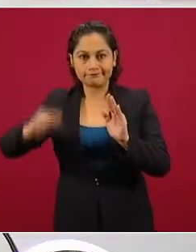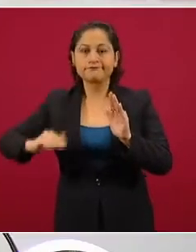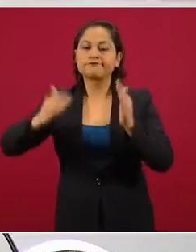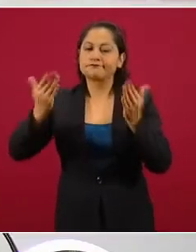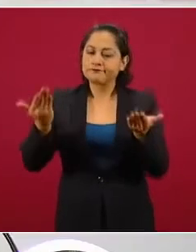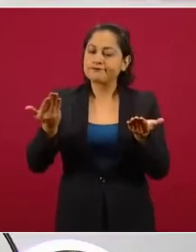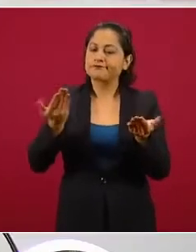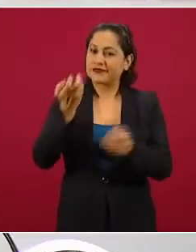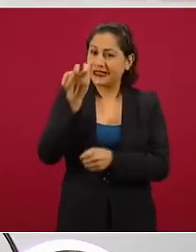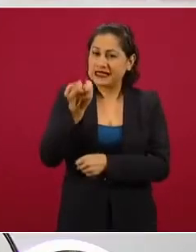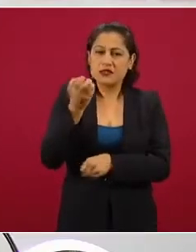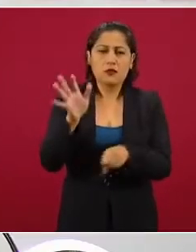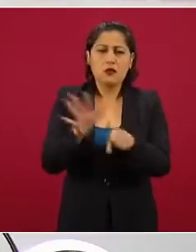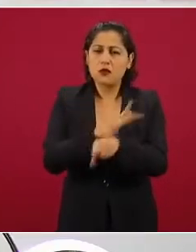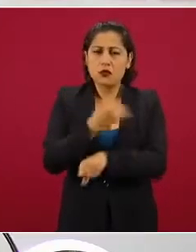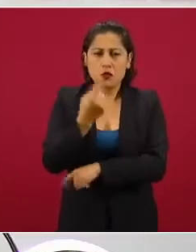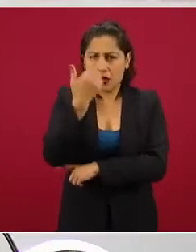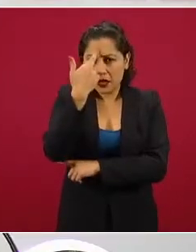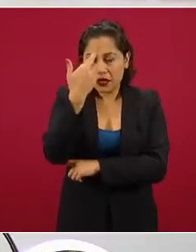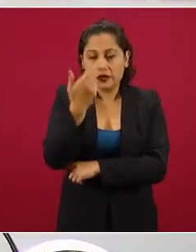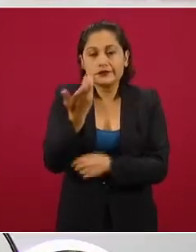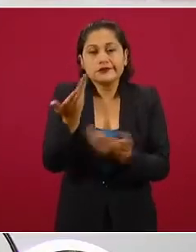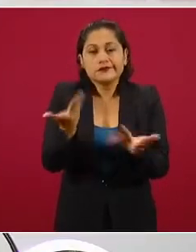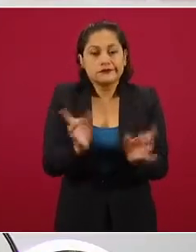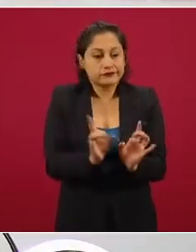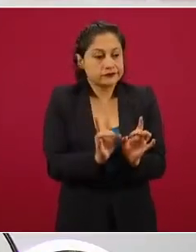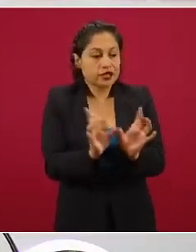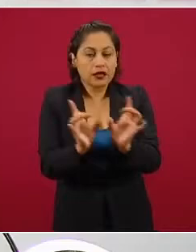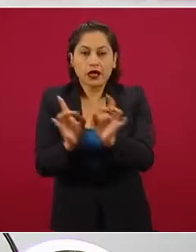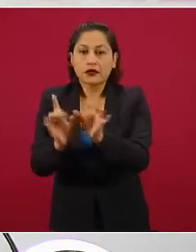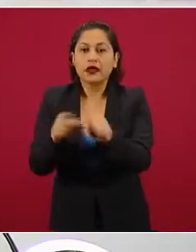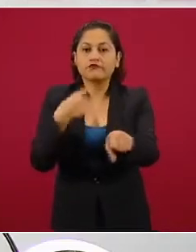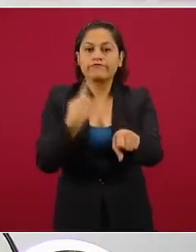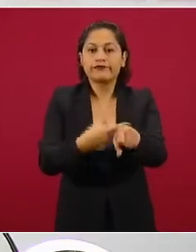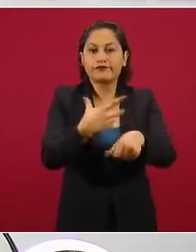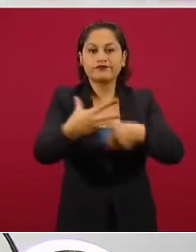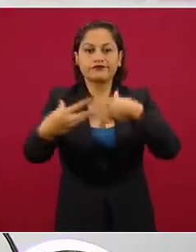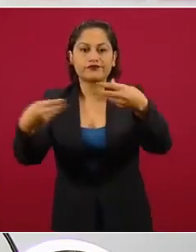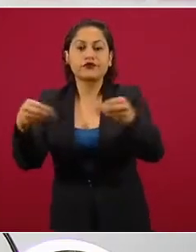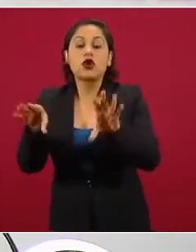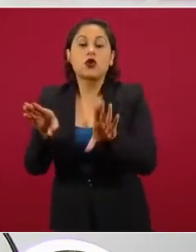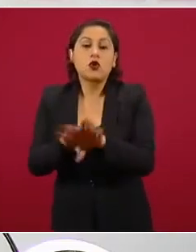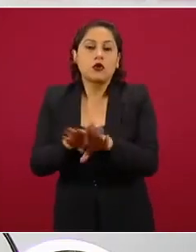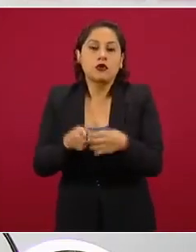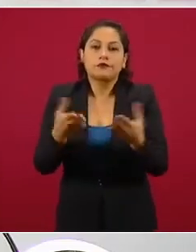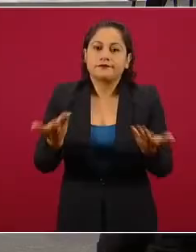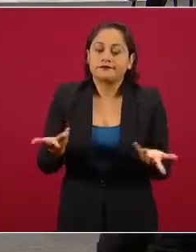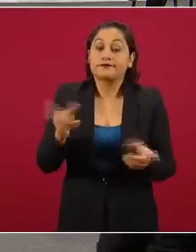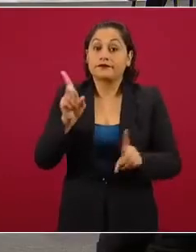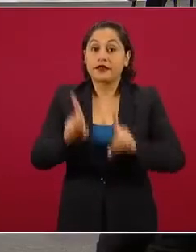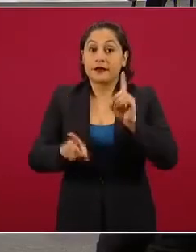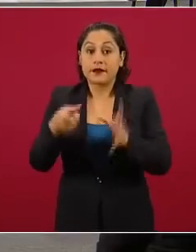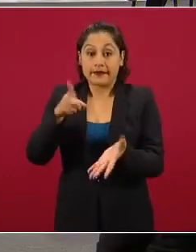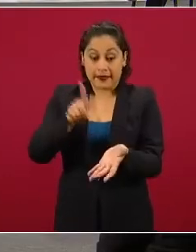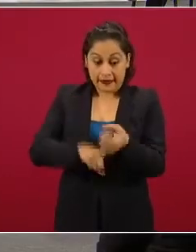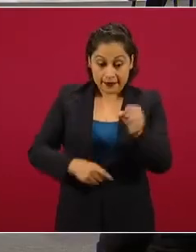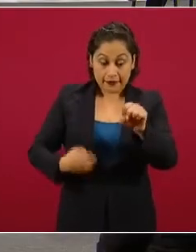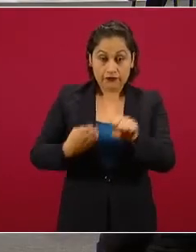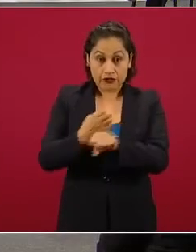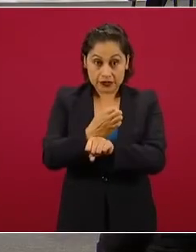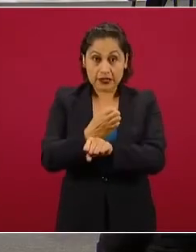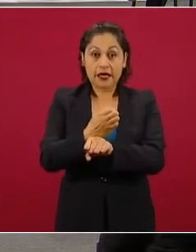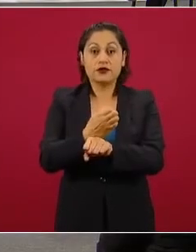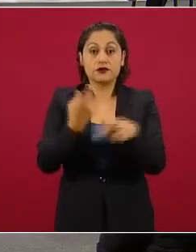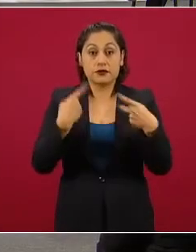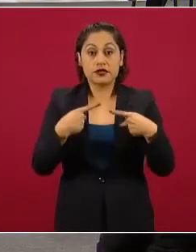depende de cómo van ocurriendo los contagios. A su vez, los contagios dependen de qué tan intenso es el contacto físico